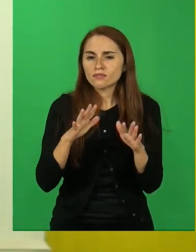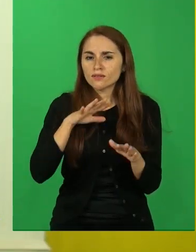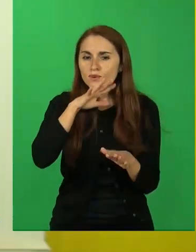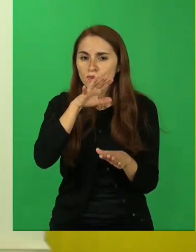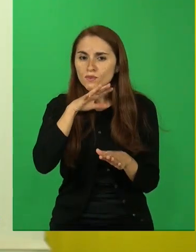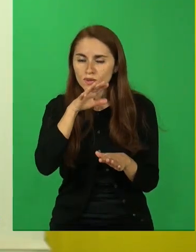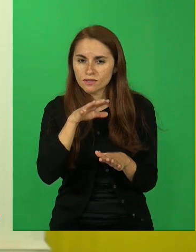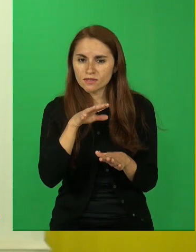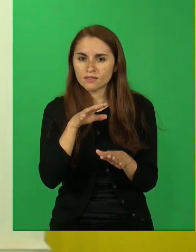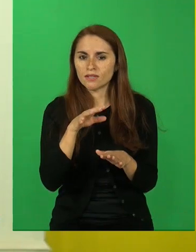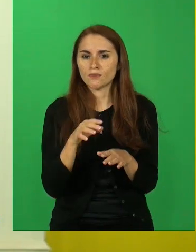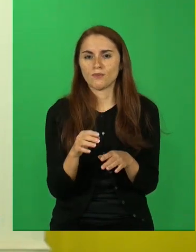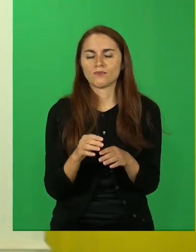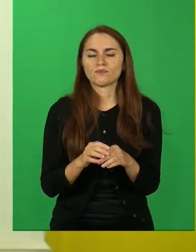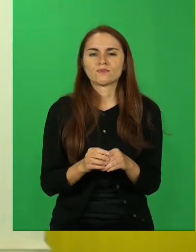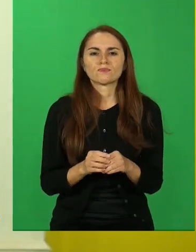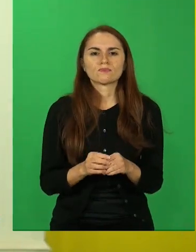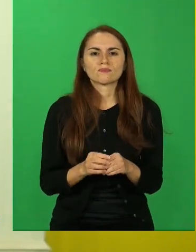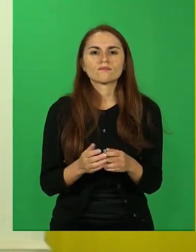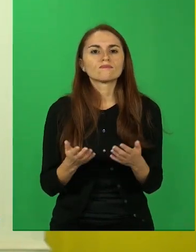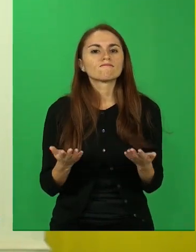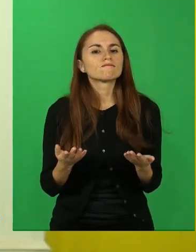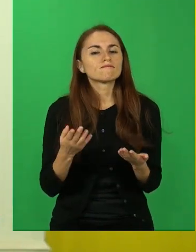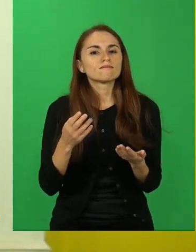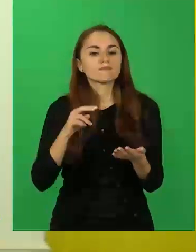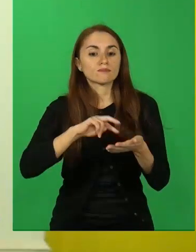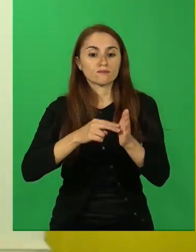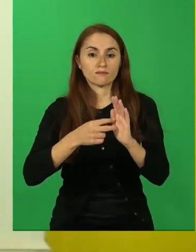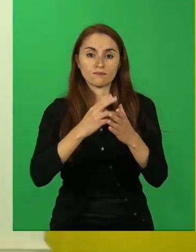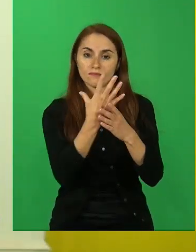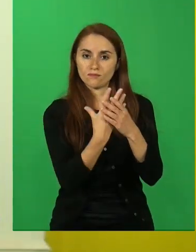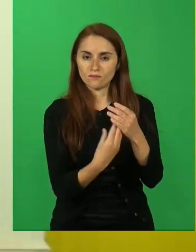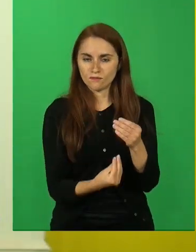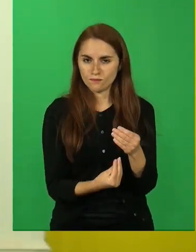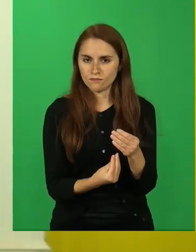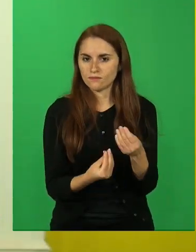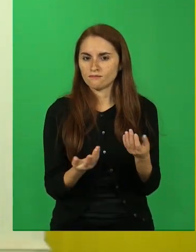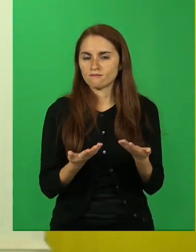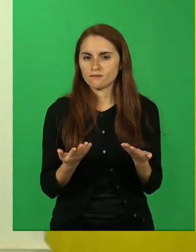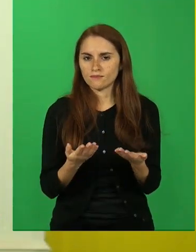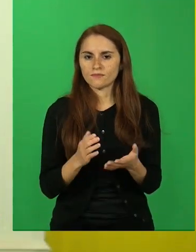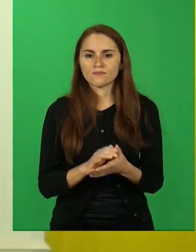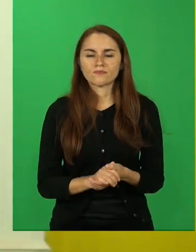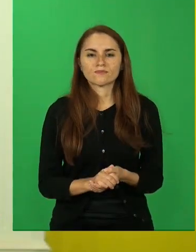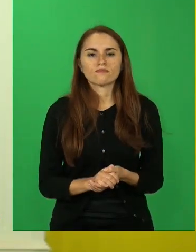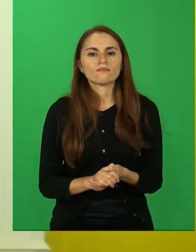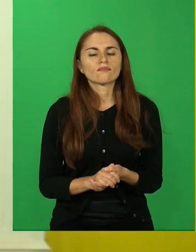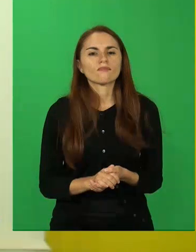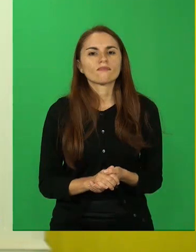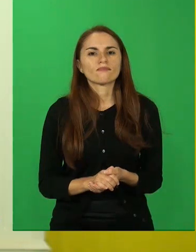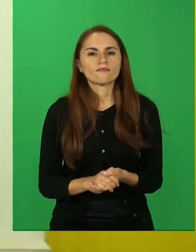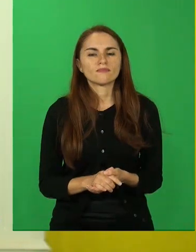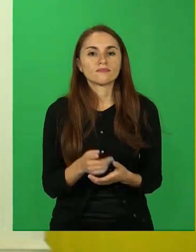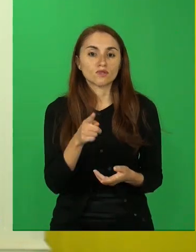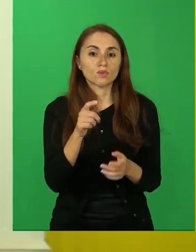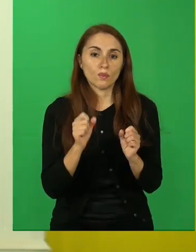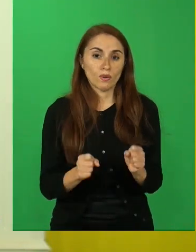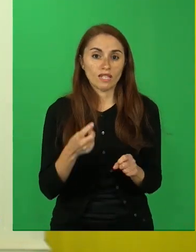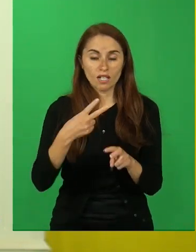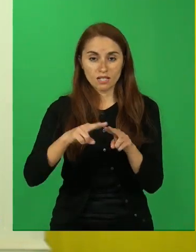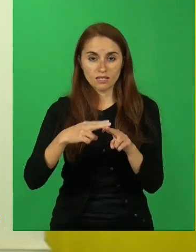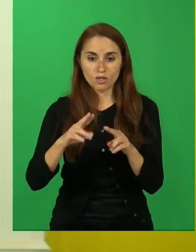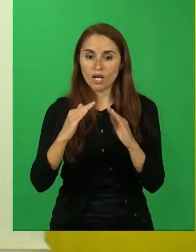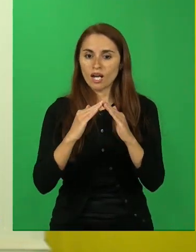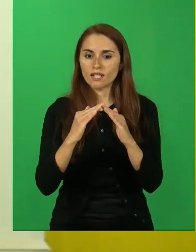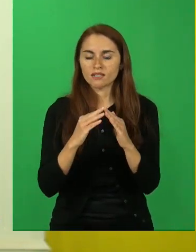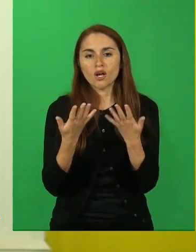viendo en la clase 1 y en la clase 2 para resolver algunos ejercicios que puedas estar resolviendo en tu casa que te